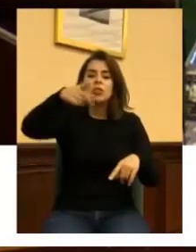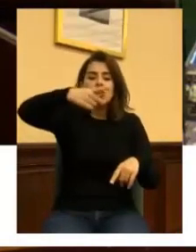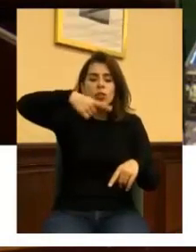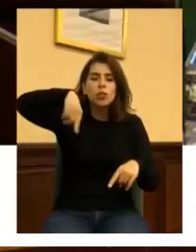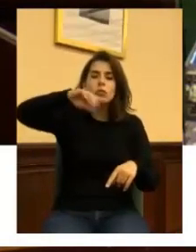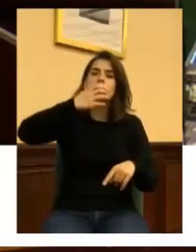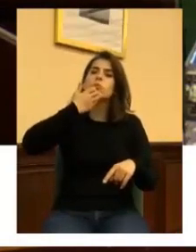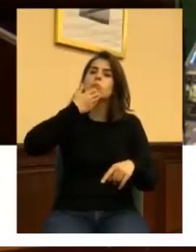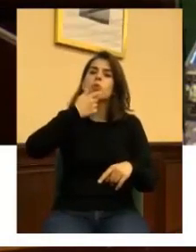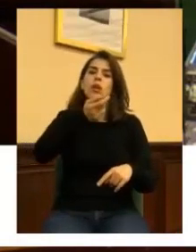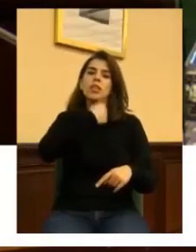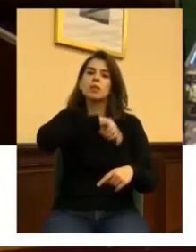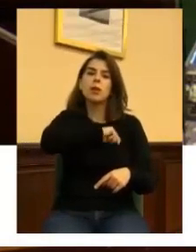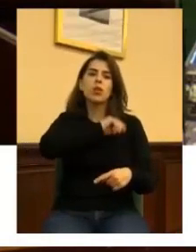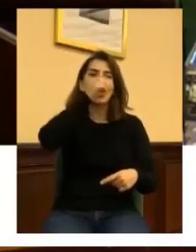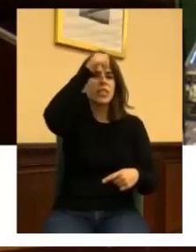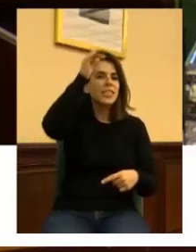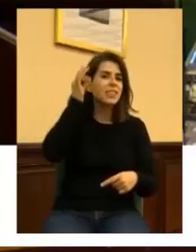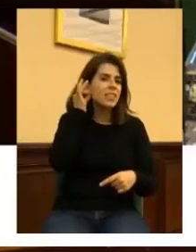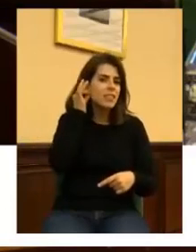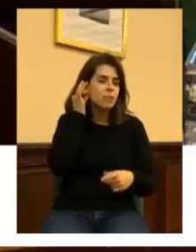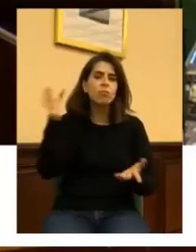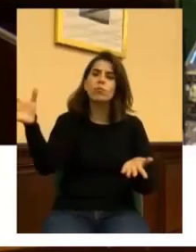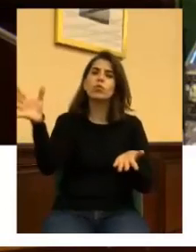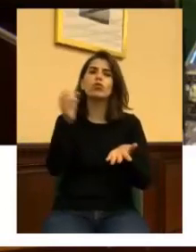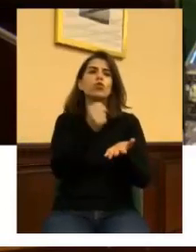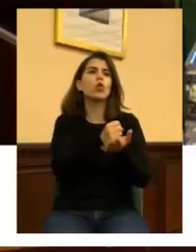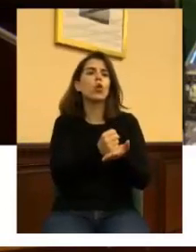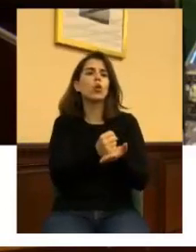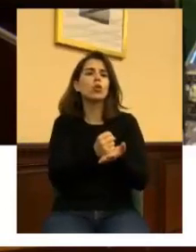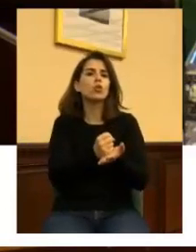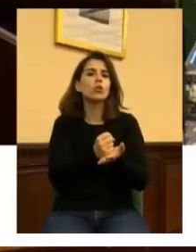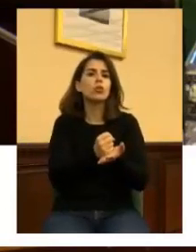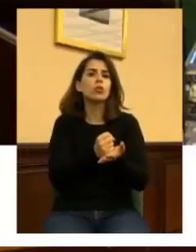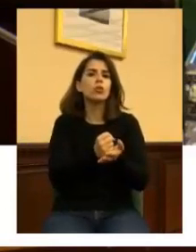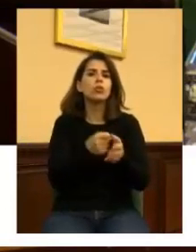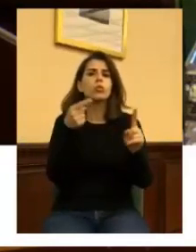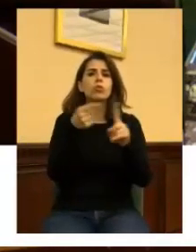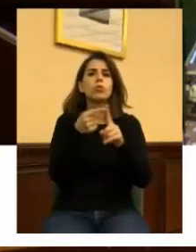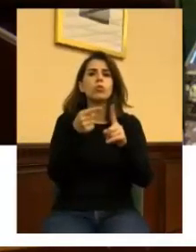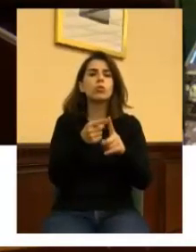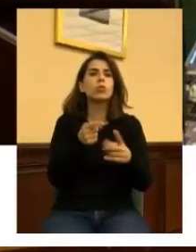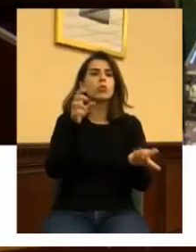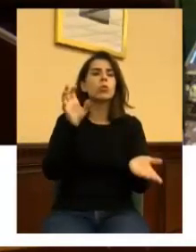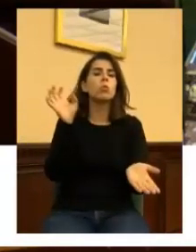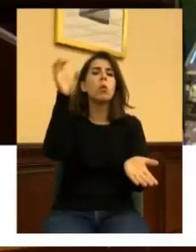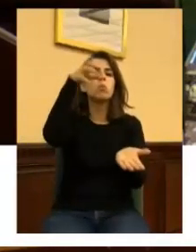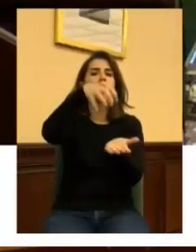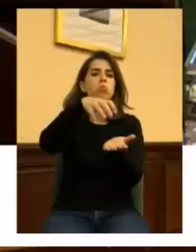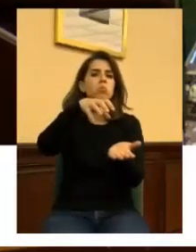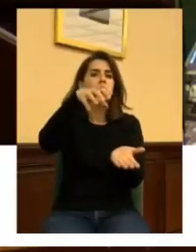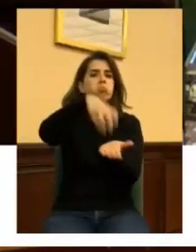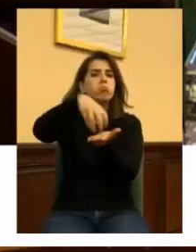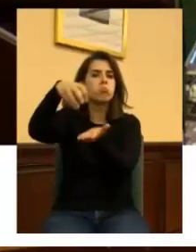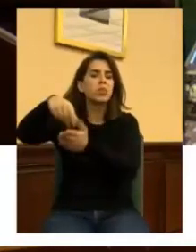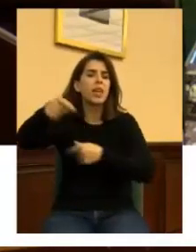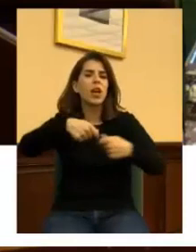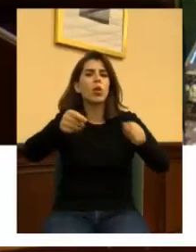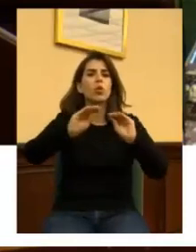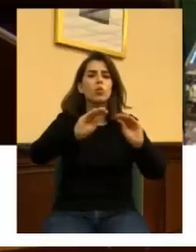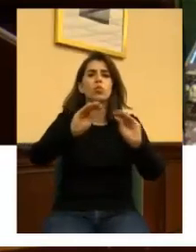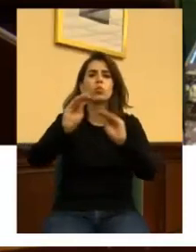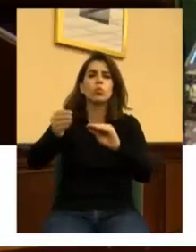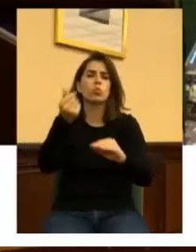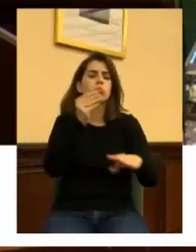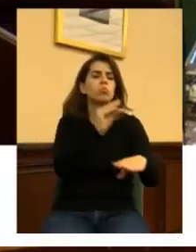todas las españolas y españoles que darles una paguita para sostener sus chiringuitos? Porque cuando ustedes hablan